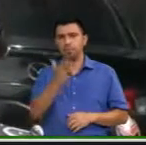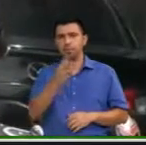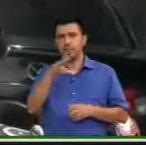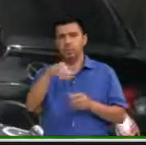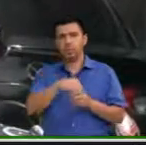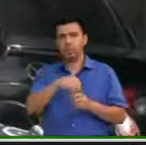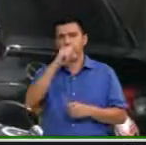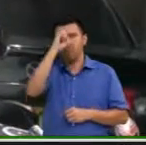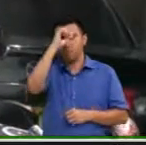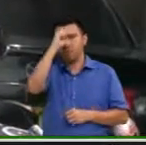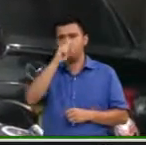oriente noticias muy buenas tardes